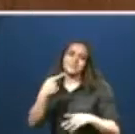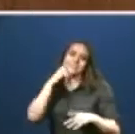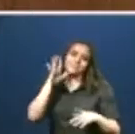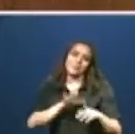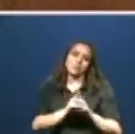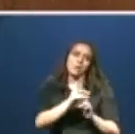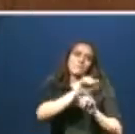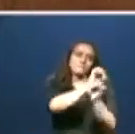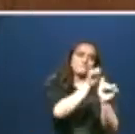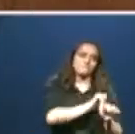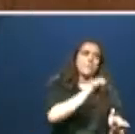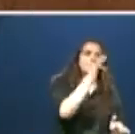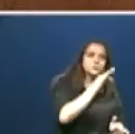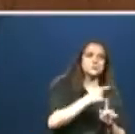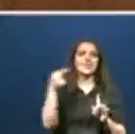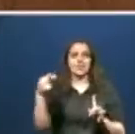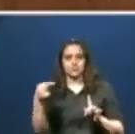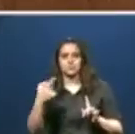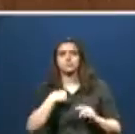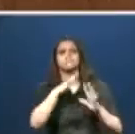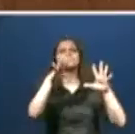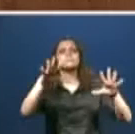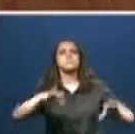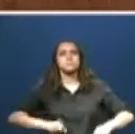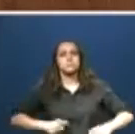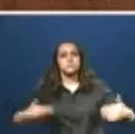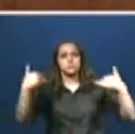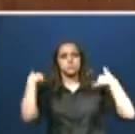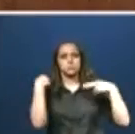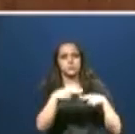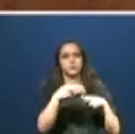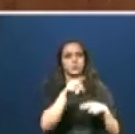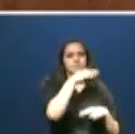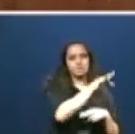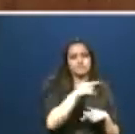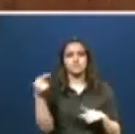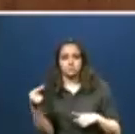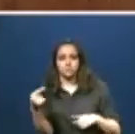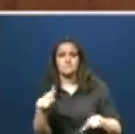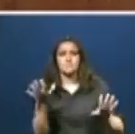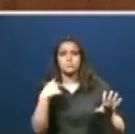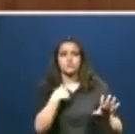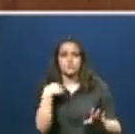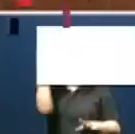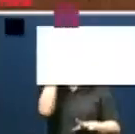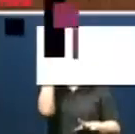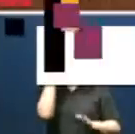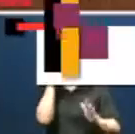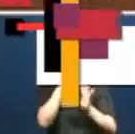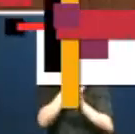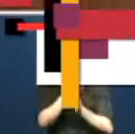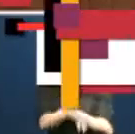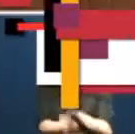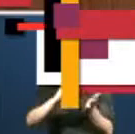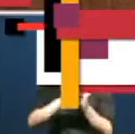y asumo la responsabilidad política de ambas pero Sigo creyendo que constituyen un buen proyecto para